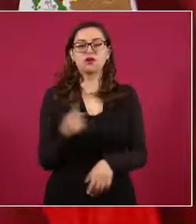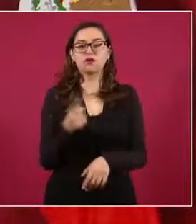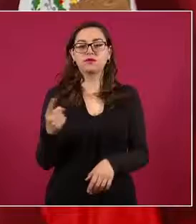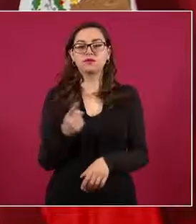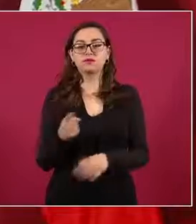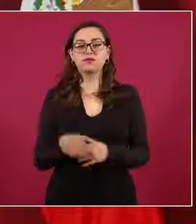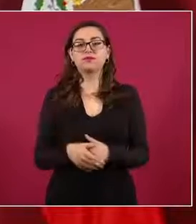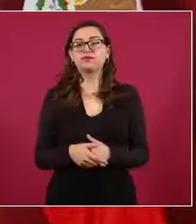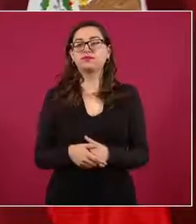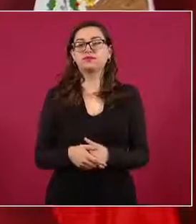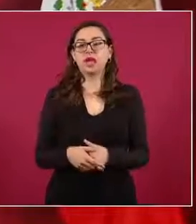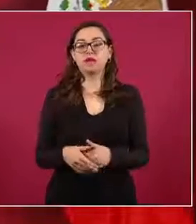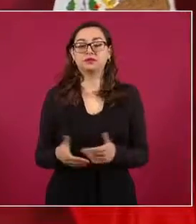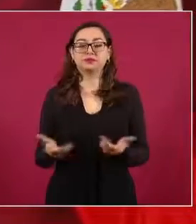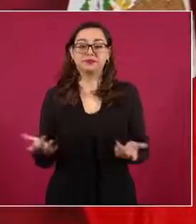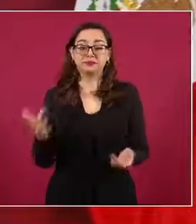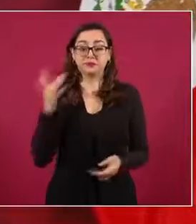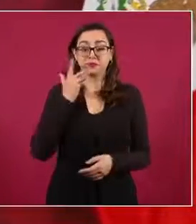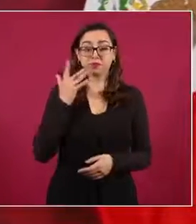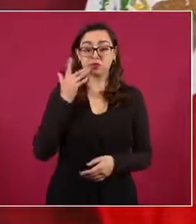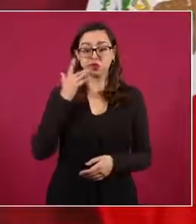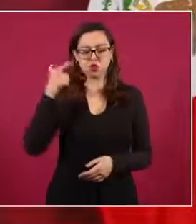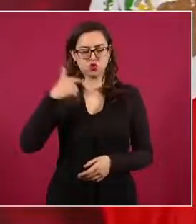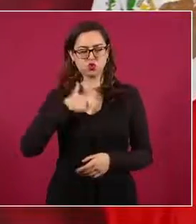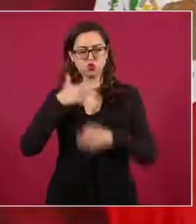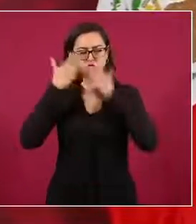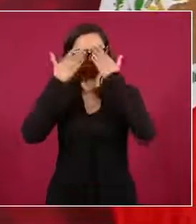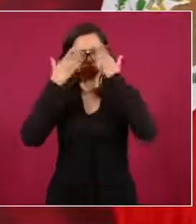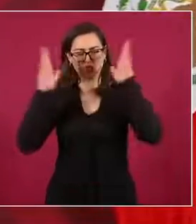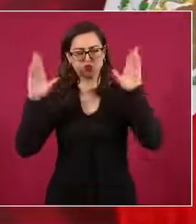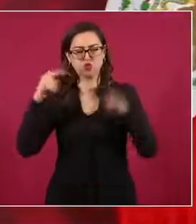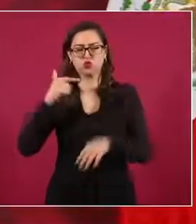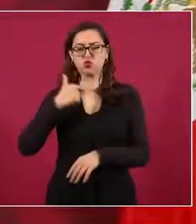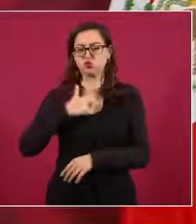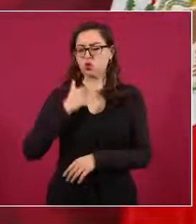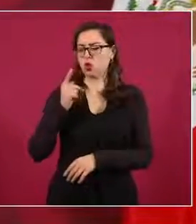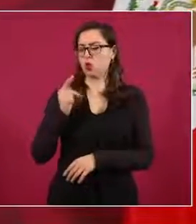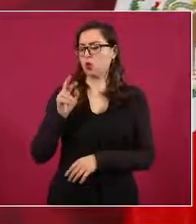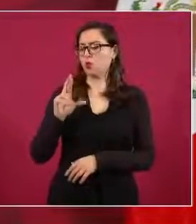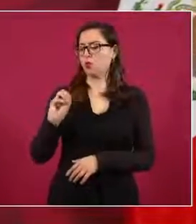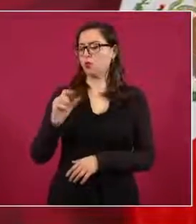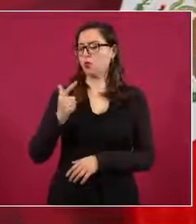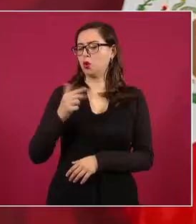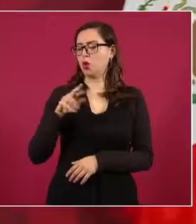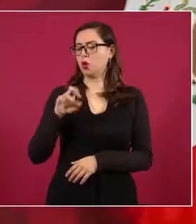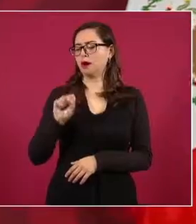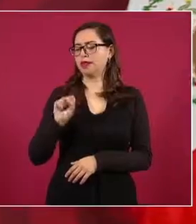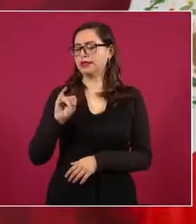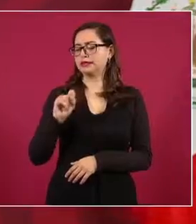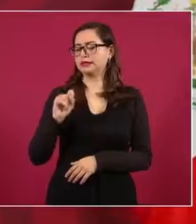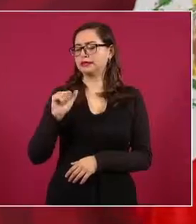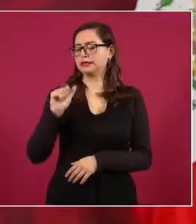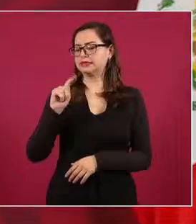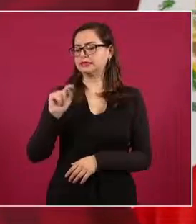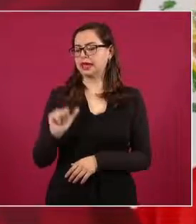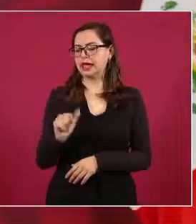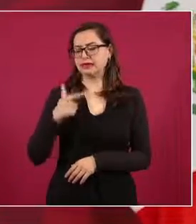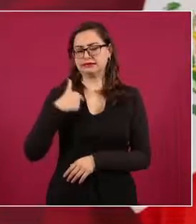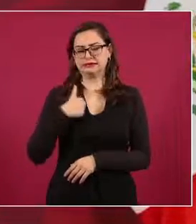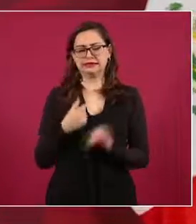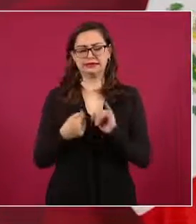el decir que se es progresista o se es de izquierda o se es de avanzada.